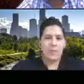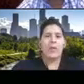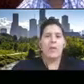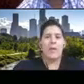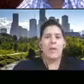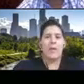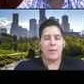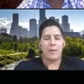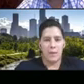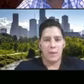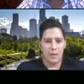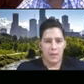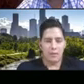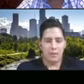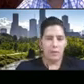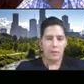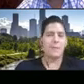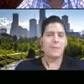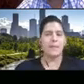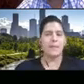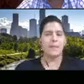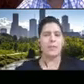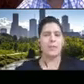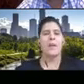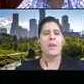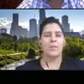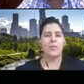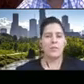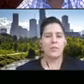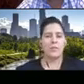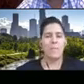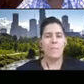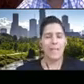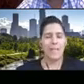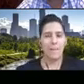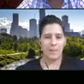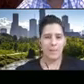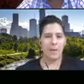es que esto quiero que presten bastante atención. Houston es una ciudad bastante, bastante amplia.